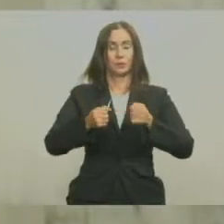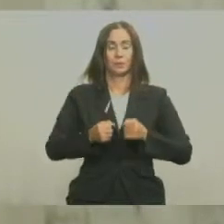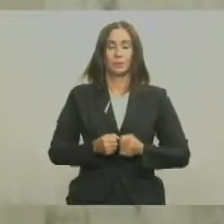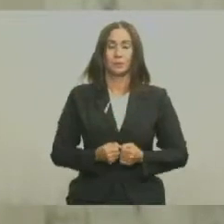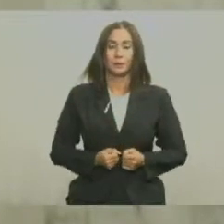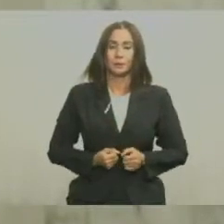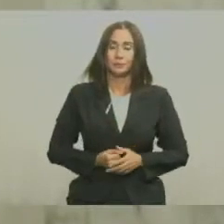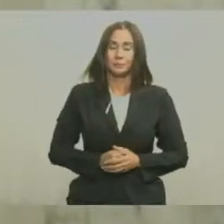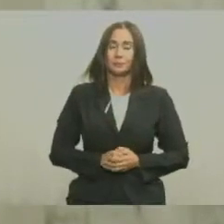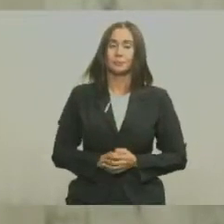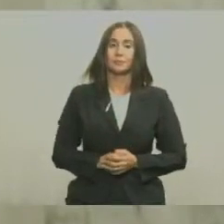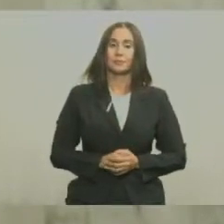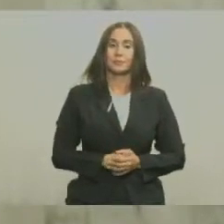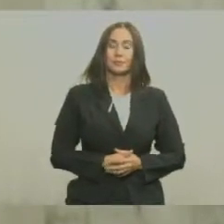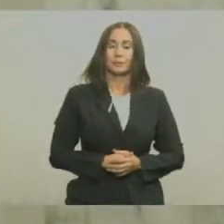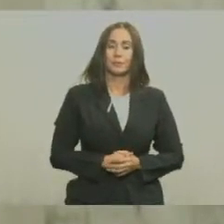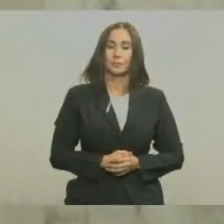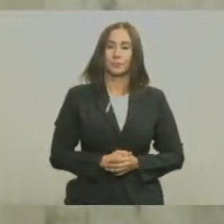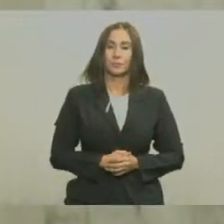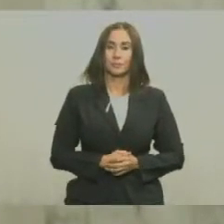vida.